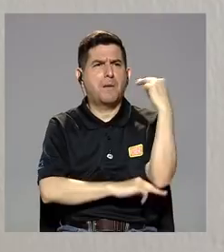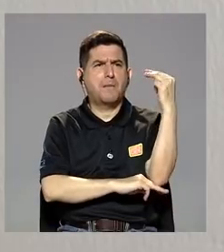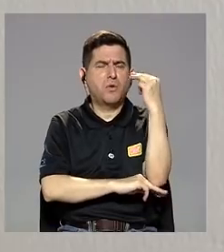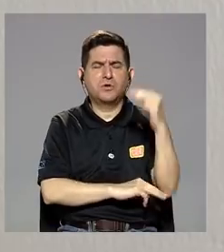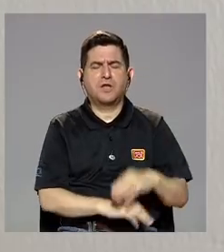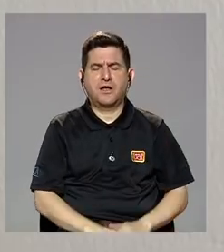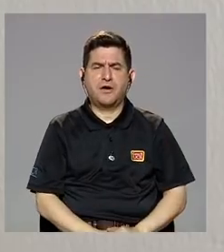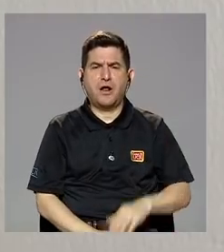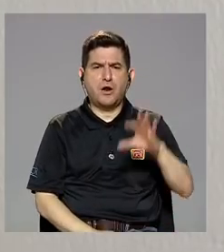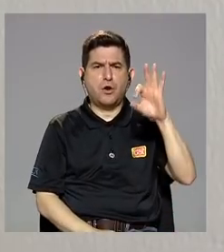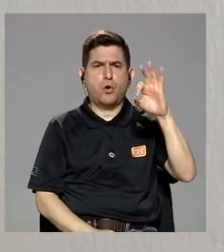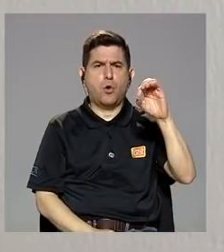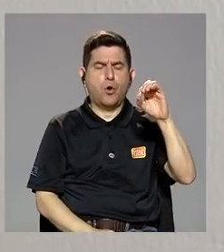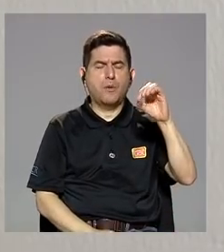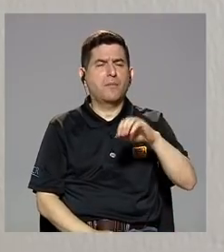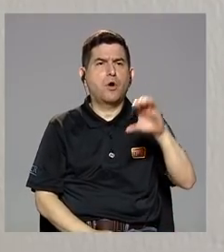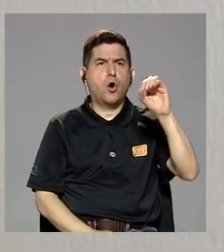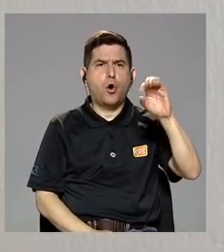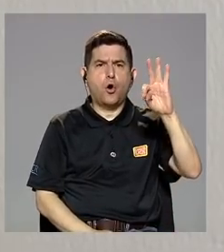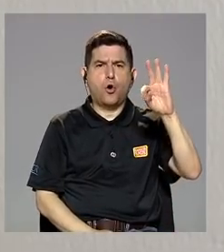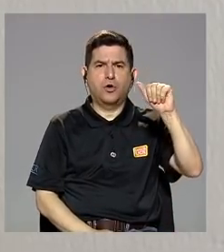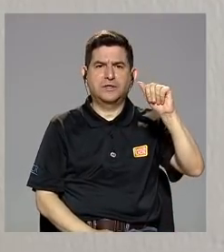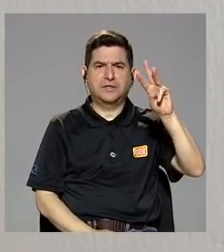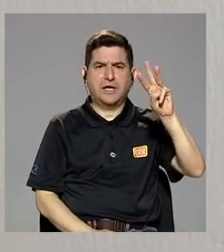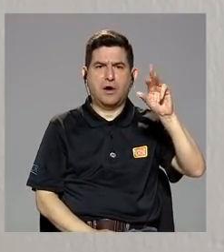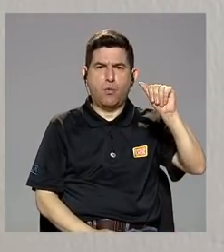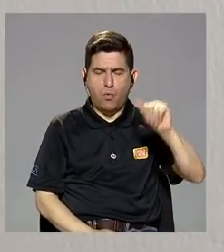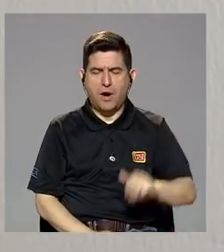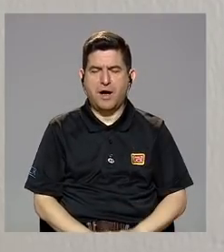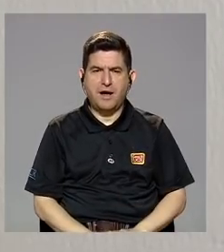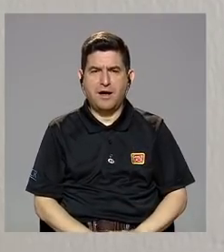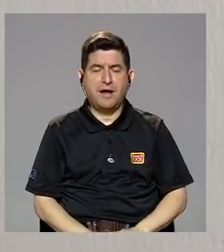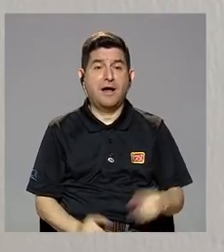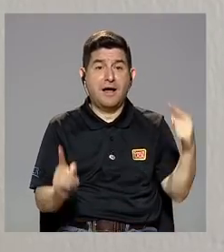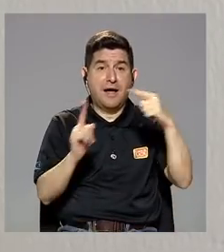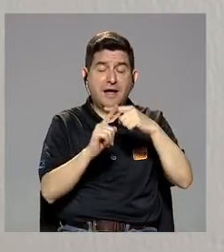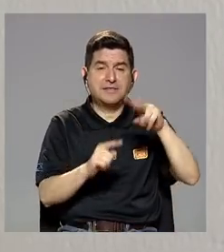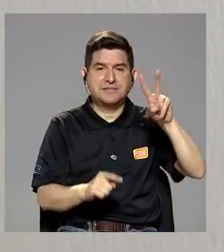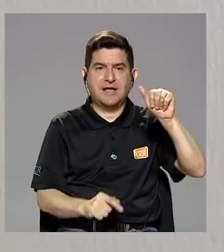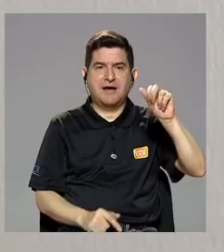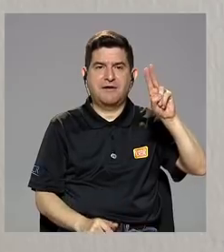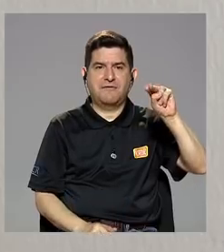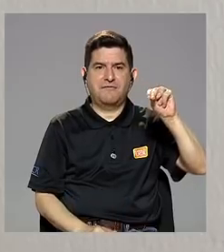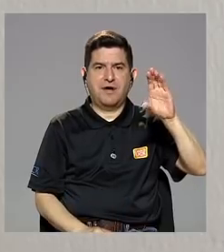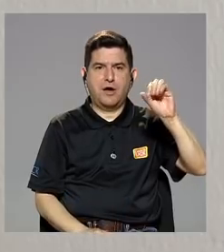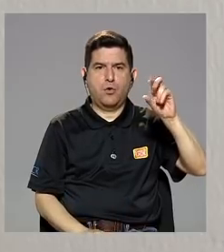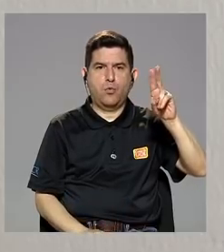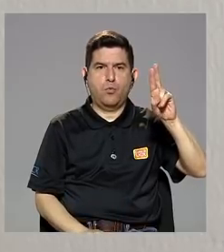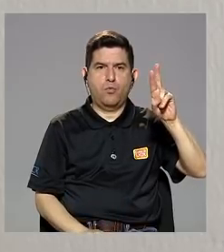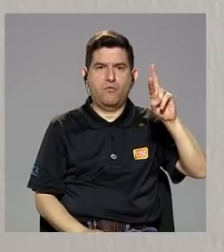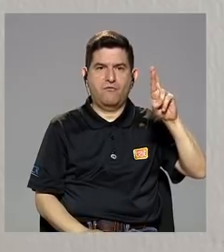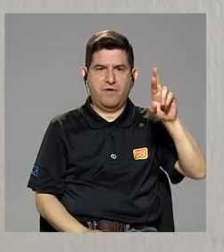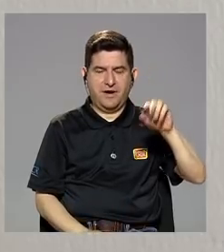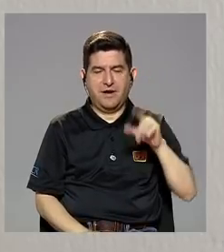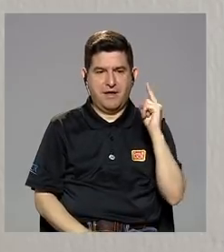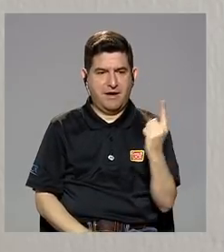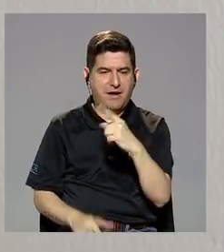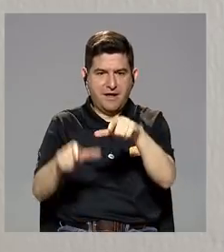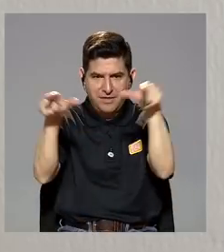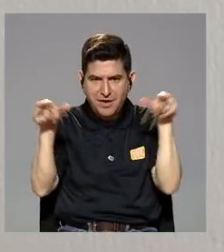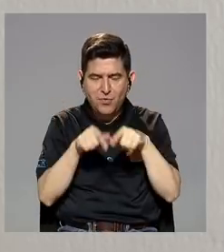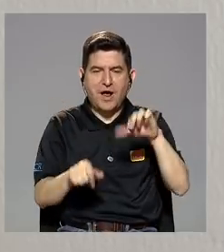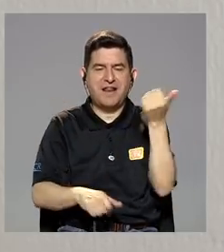ottawa edmonton saskatoon bueno hasta vancouver llegamos y estábamos 10 días en cada